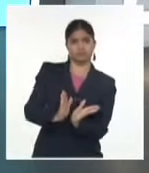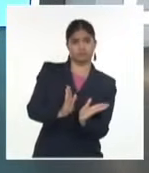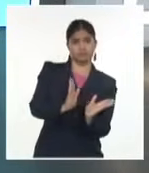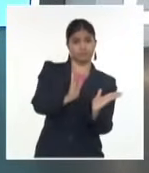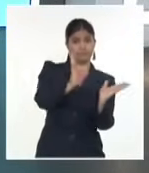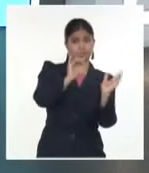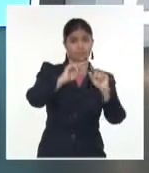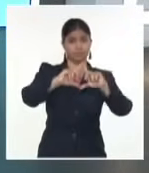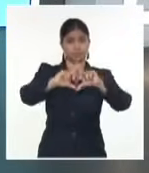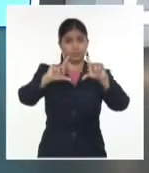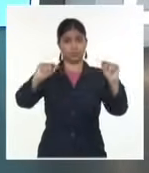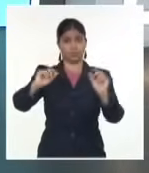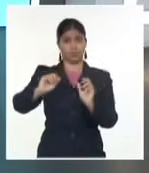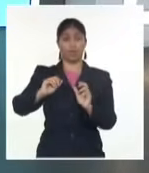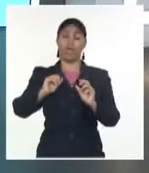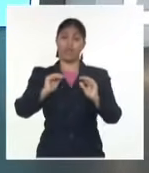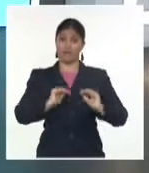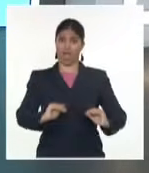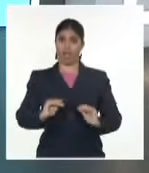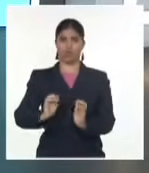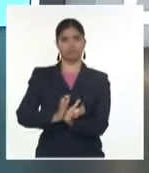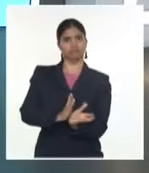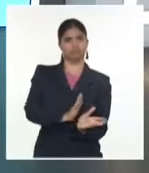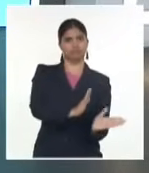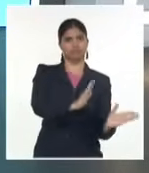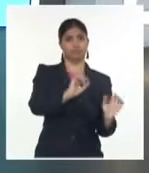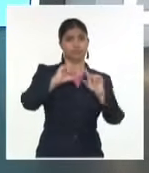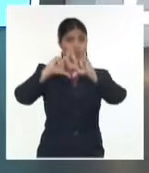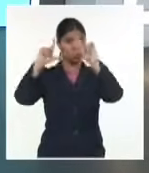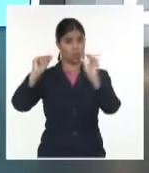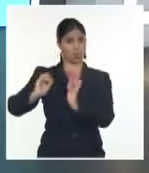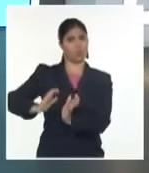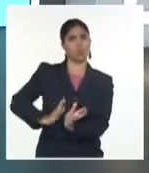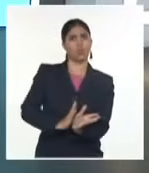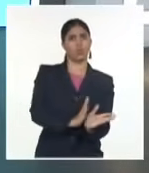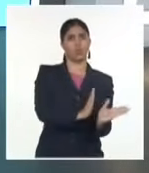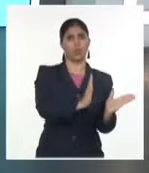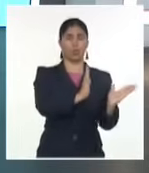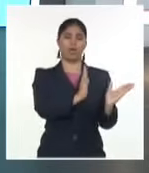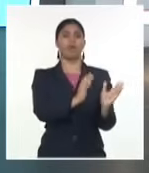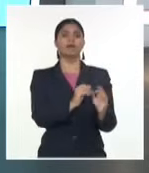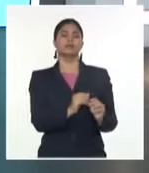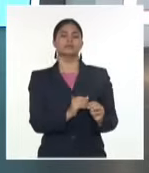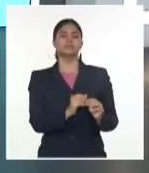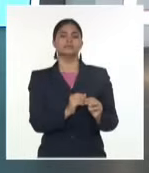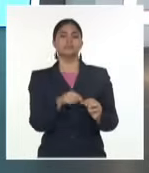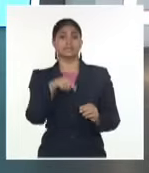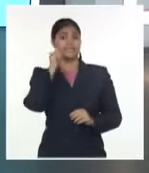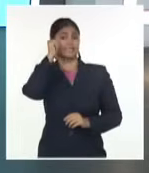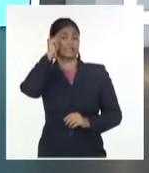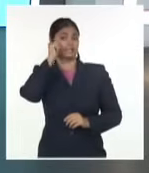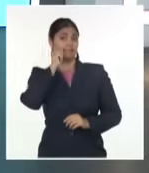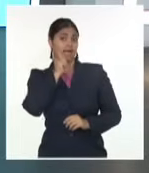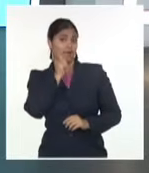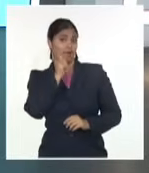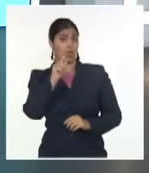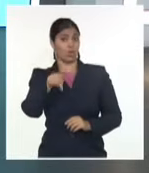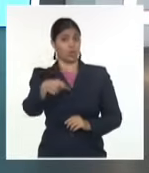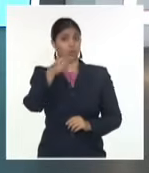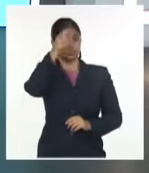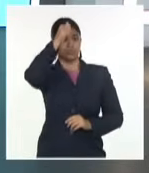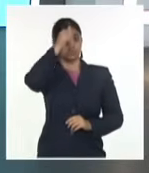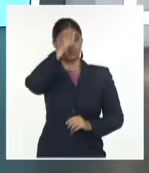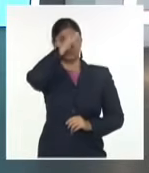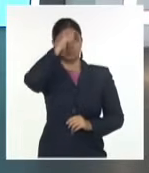coincidencia con esta primera parte de la trayectoria, acercarse en las próximas 24 a 48 horas, es decir, durante este sábado al domingo, a la parte